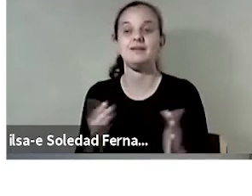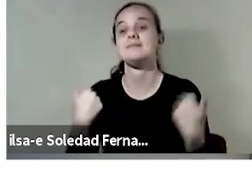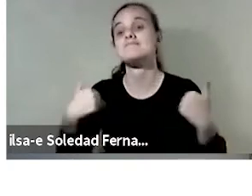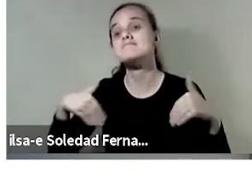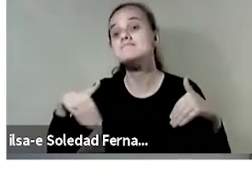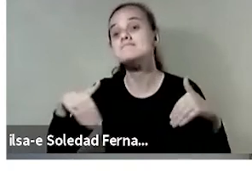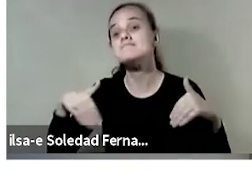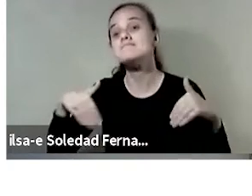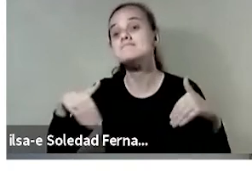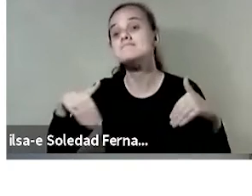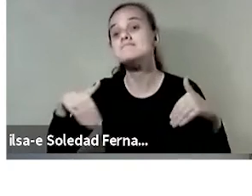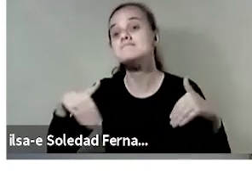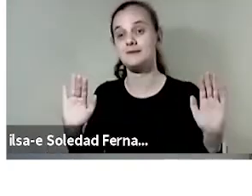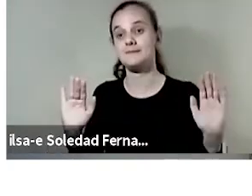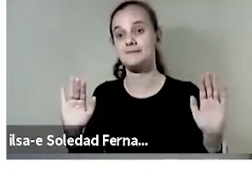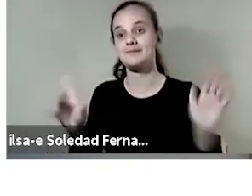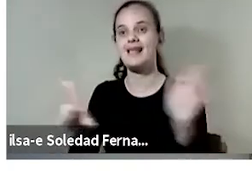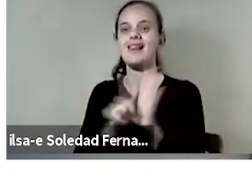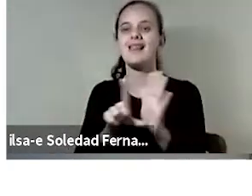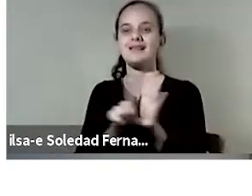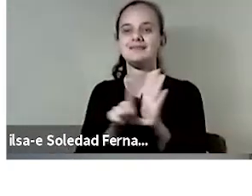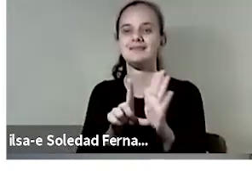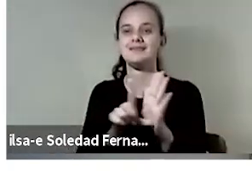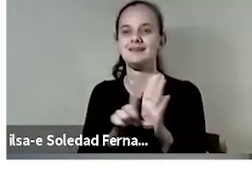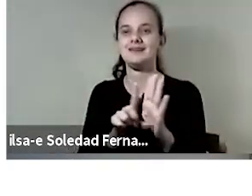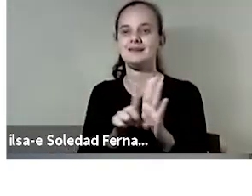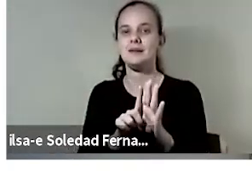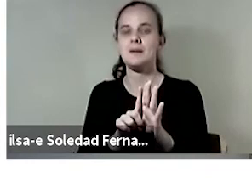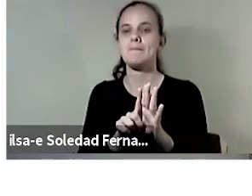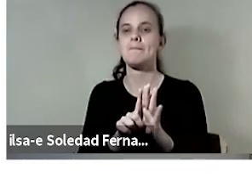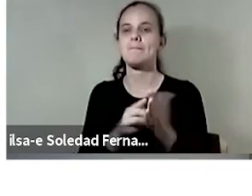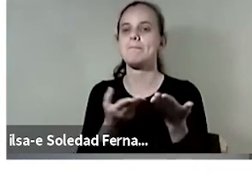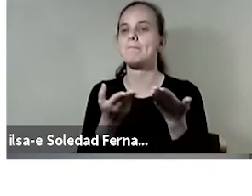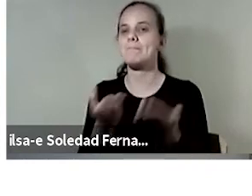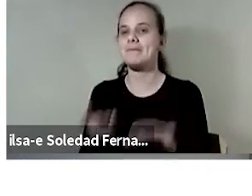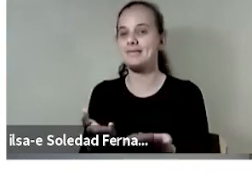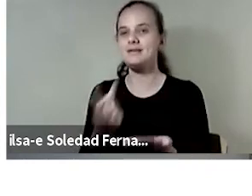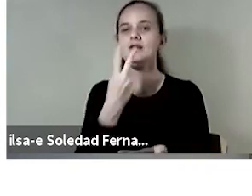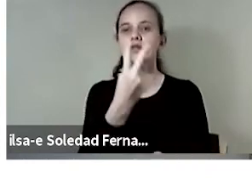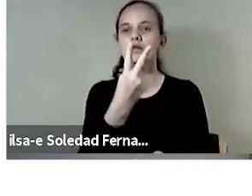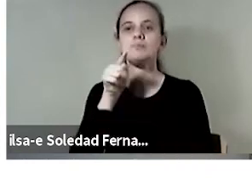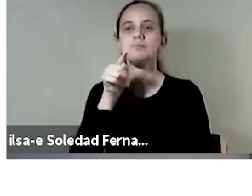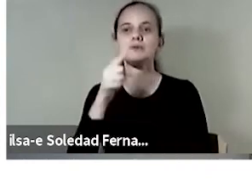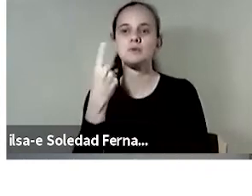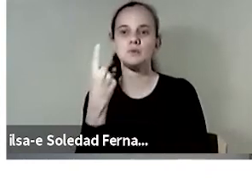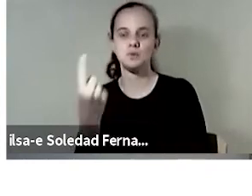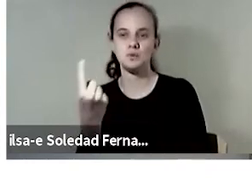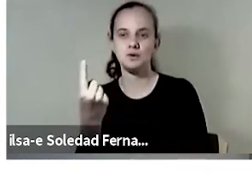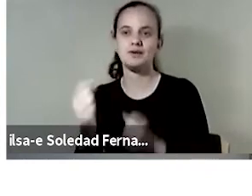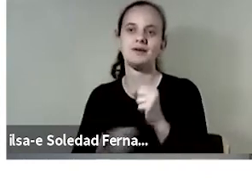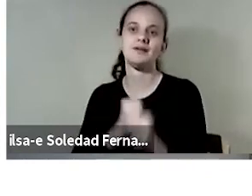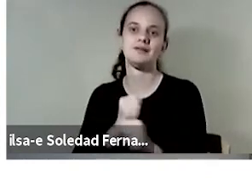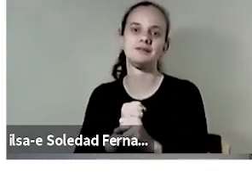te va a pedir un nivel 3A. En general, el mayor estándar actual, desde el punto de vista de la ley, es el